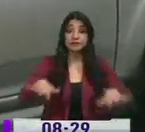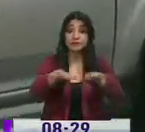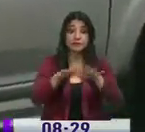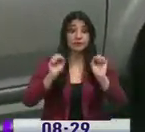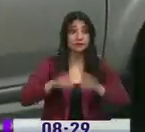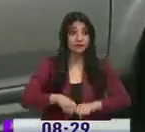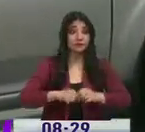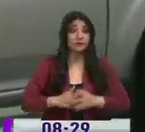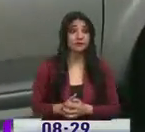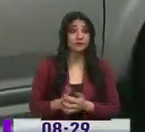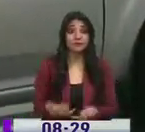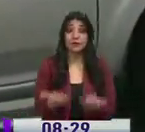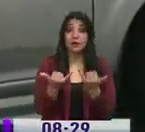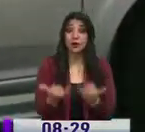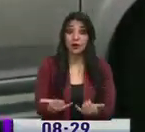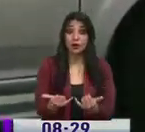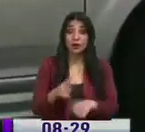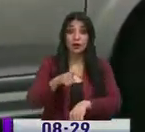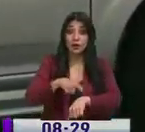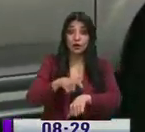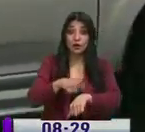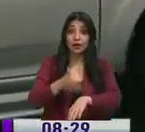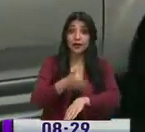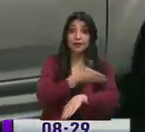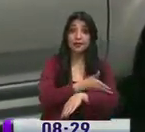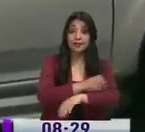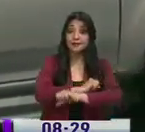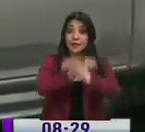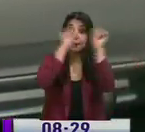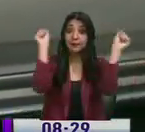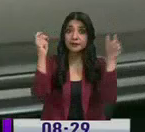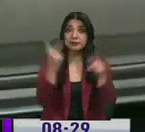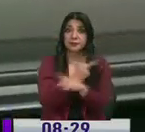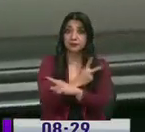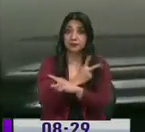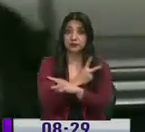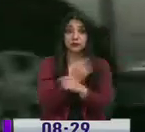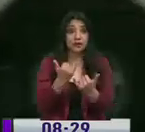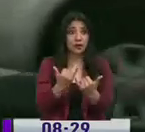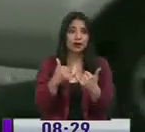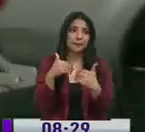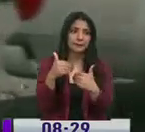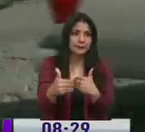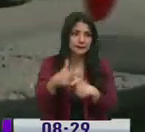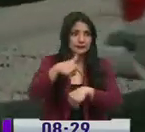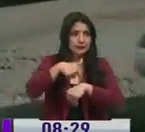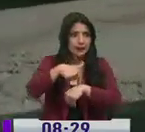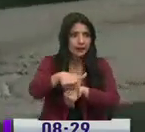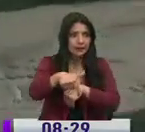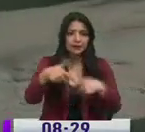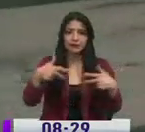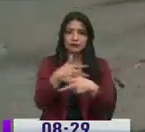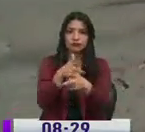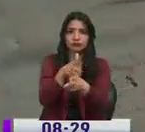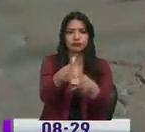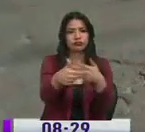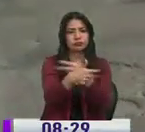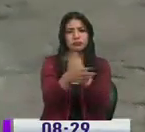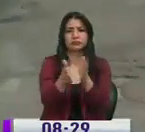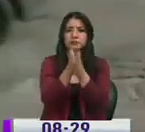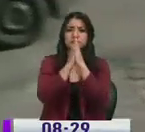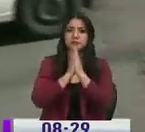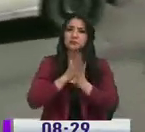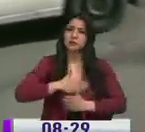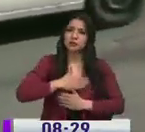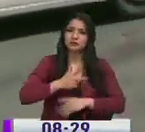eso que ahora ya no estamos en la hora pico, cuando es hora pico, esto es peor, es intransitable. Por eso llamamos la atención